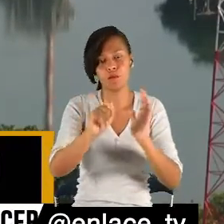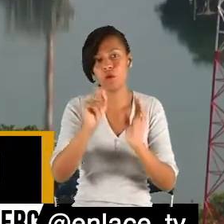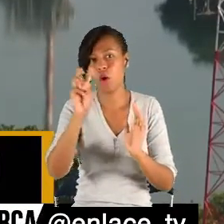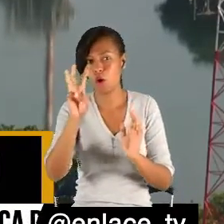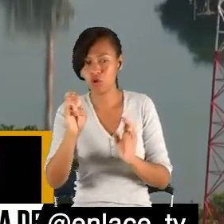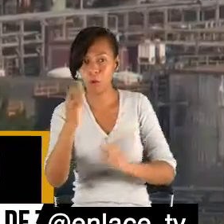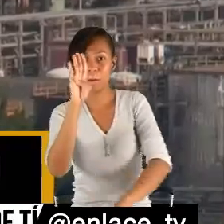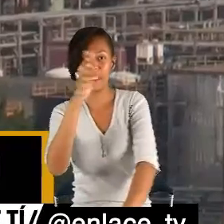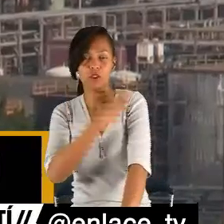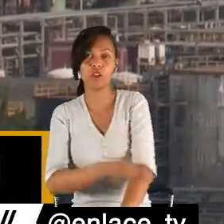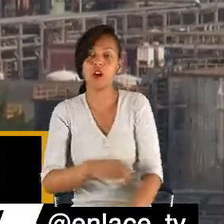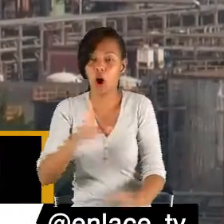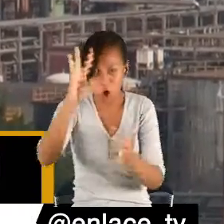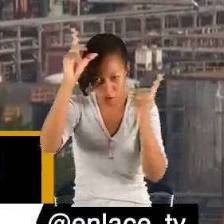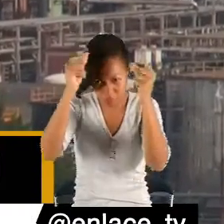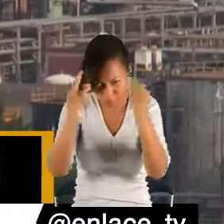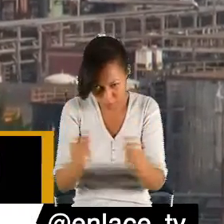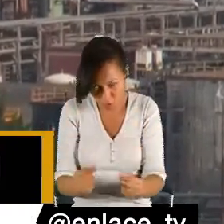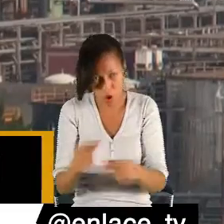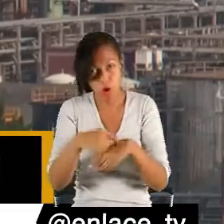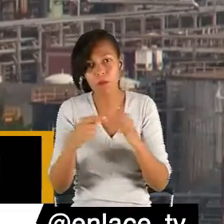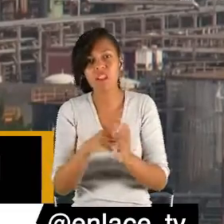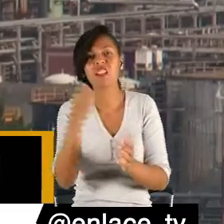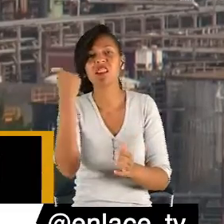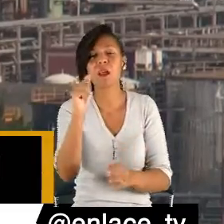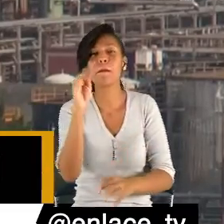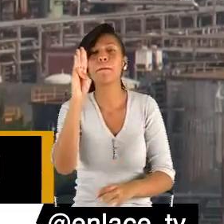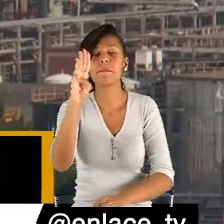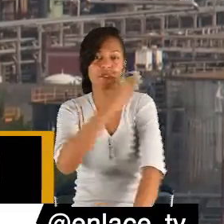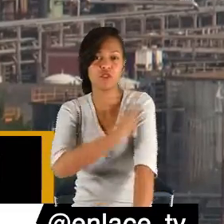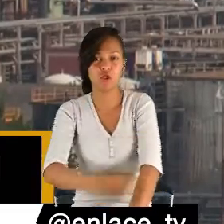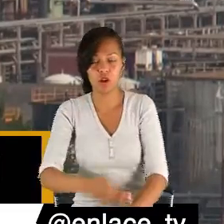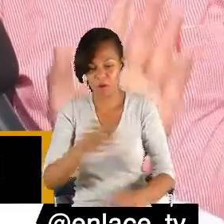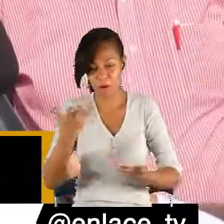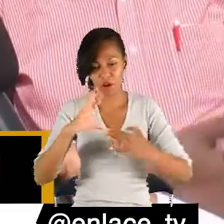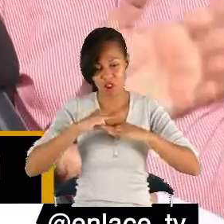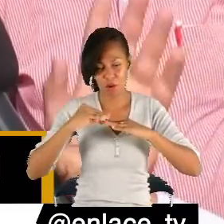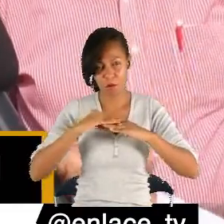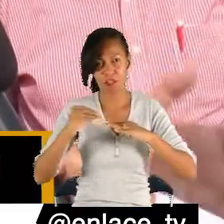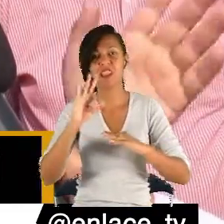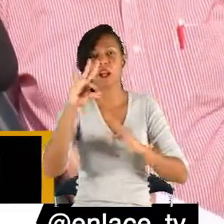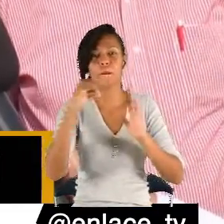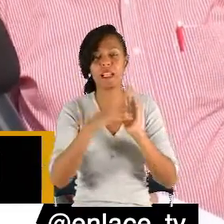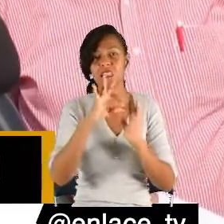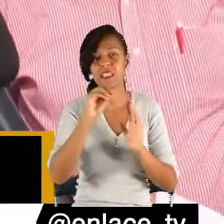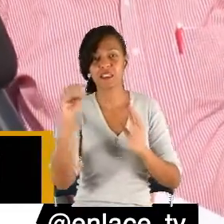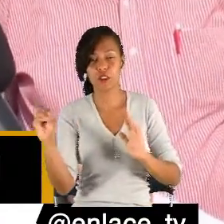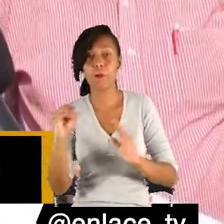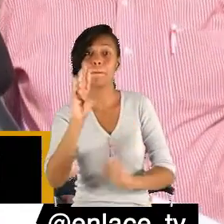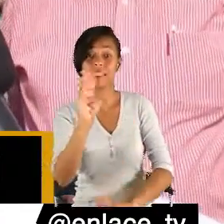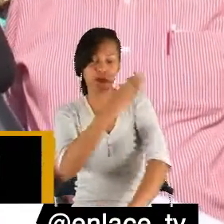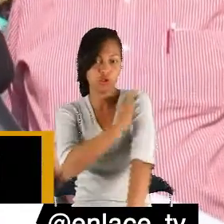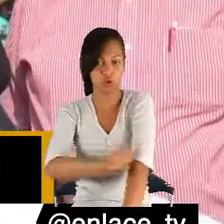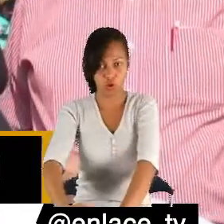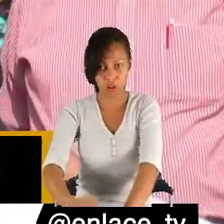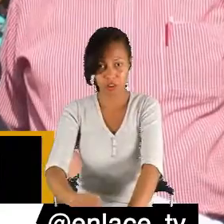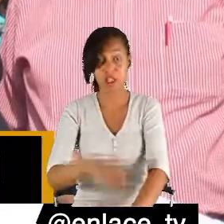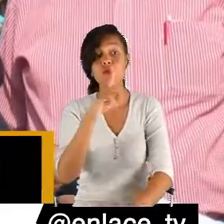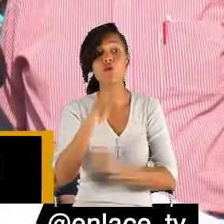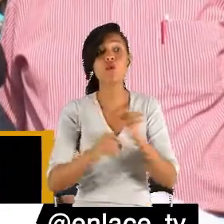de 10 billones de pesos bajemos eso a dólares estamos hablando de 3 mil 300 millones de dólares en un año en